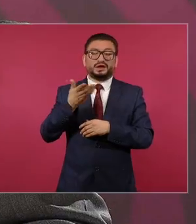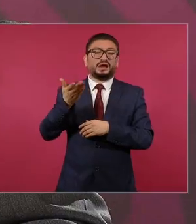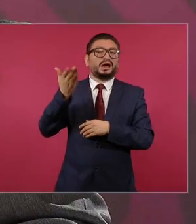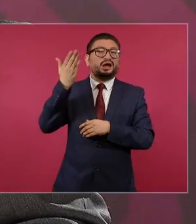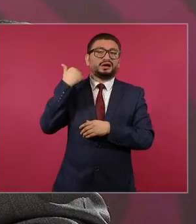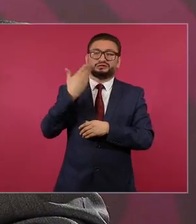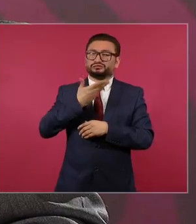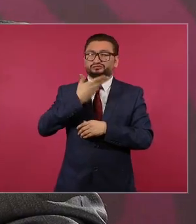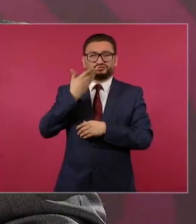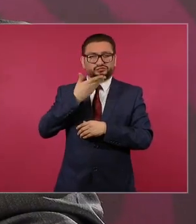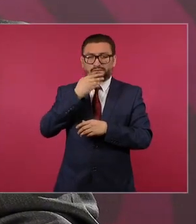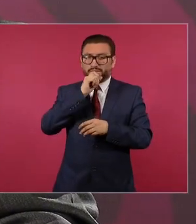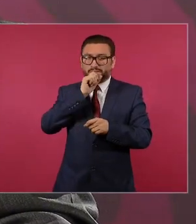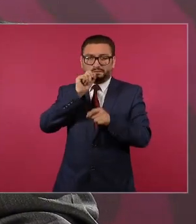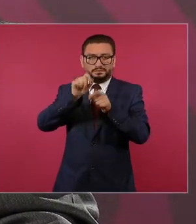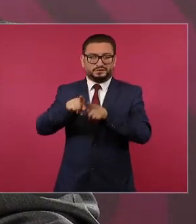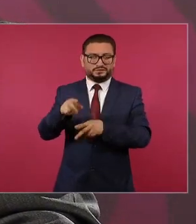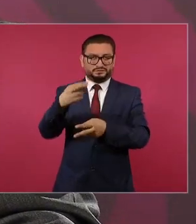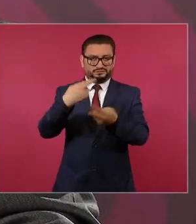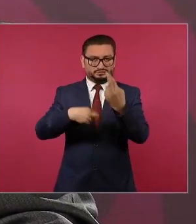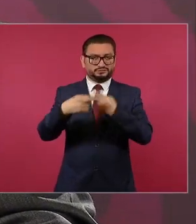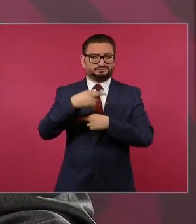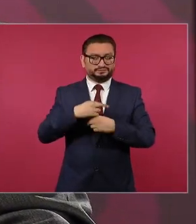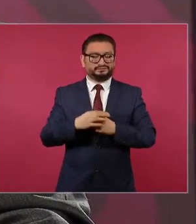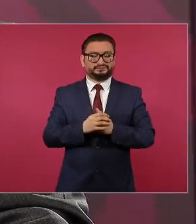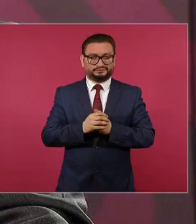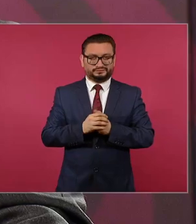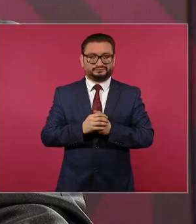anterior a esa